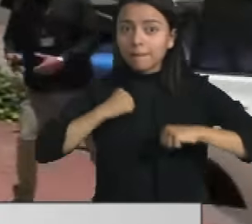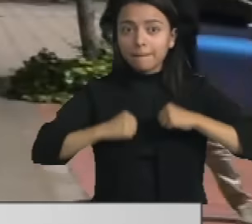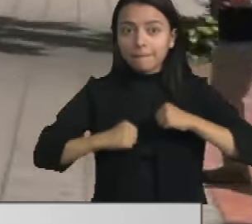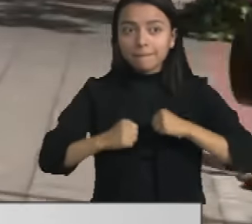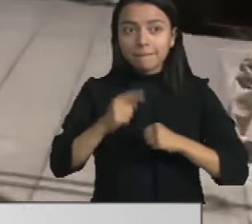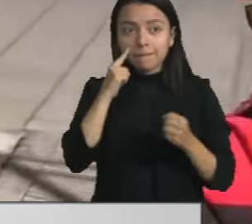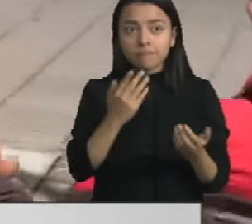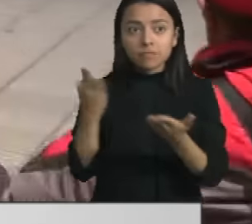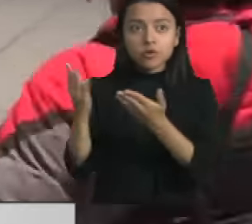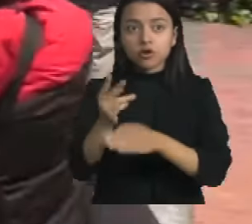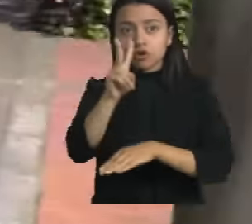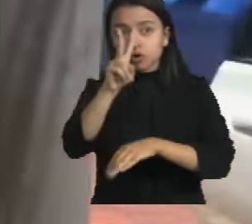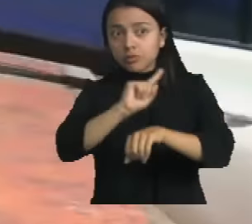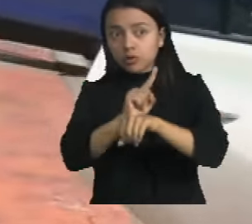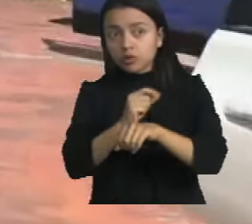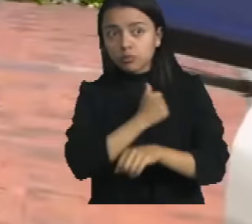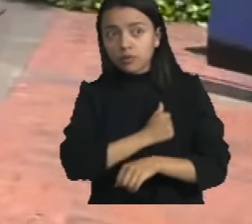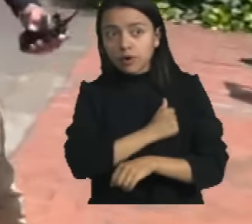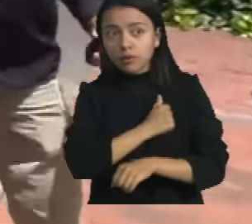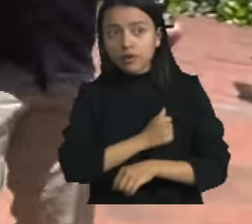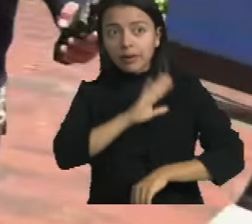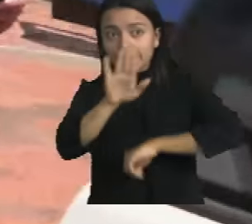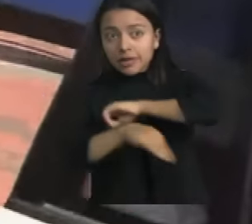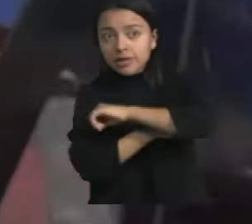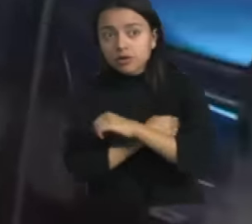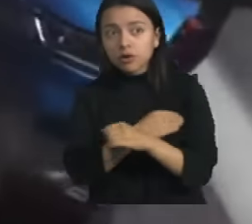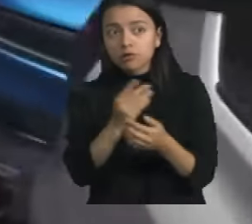¿Ministro, nos regala 2 minutos?